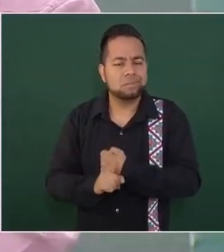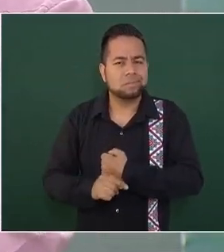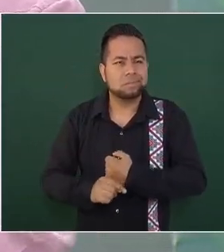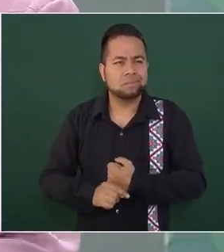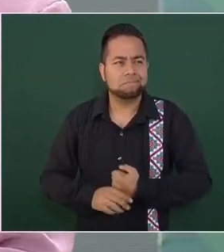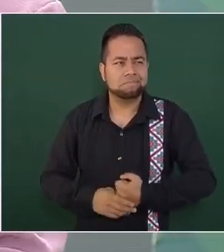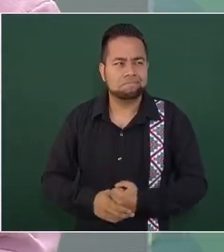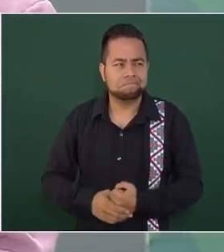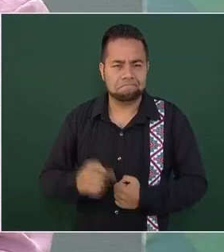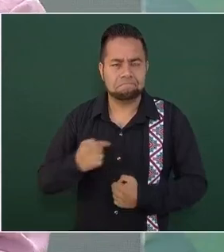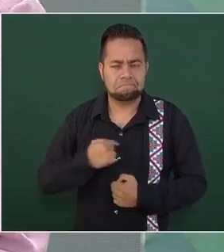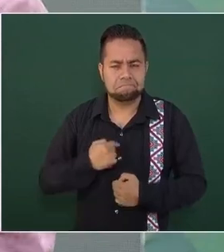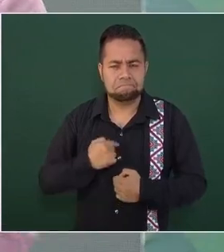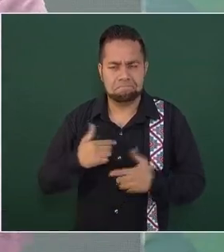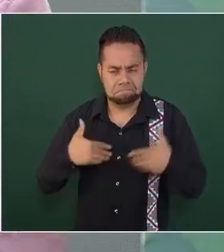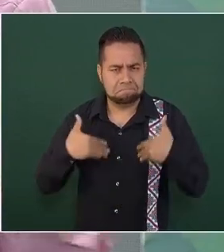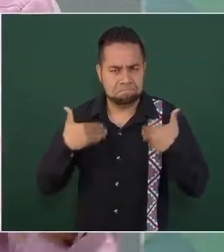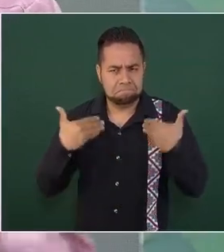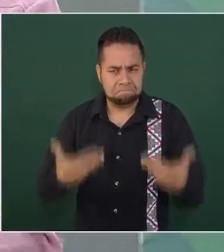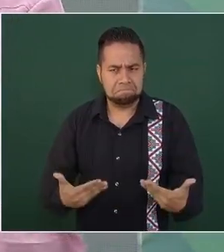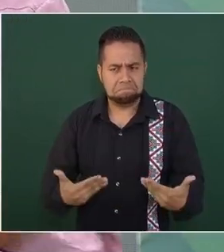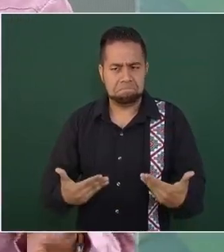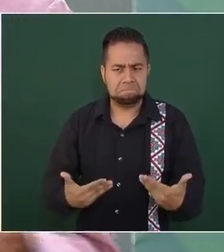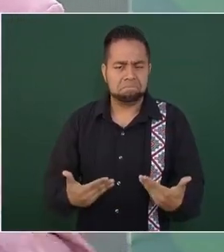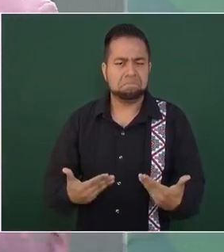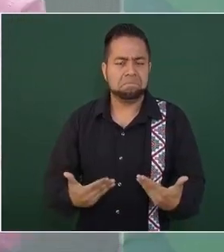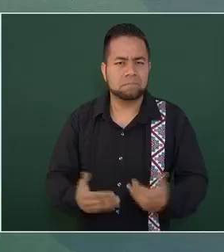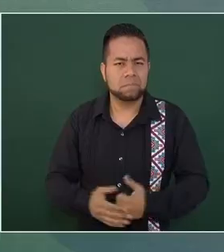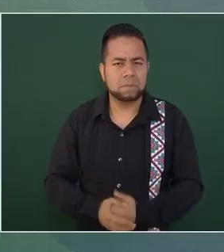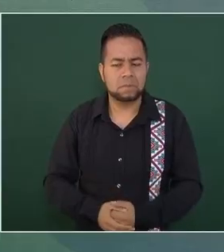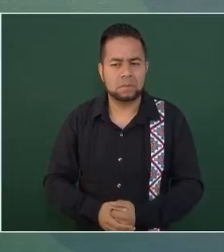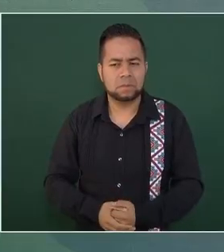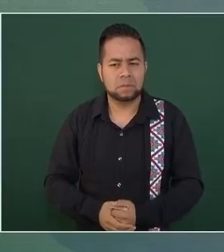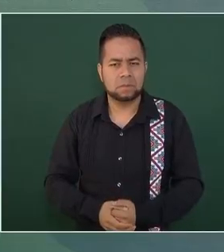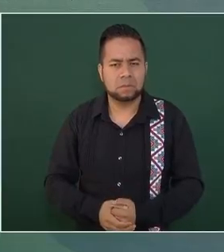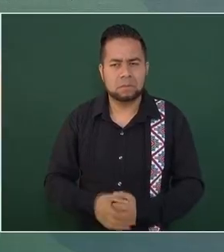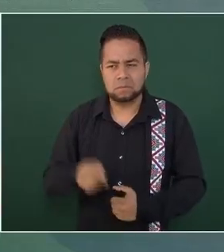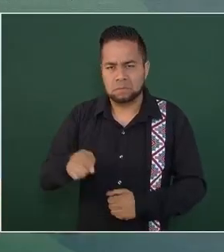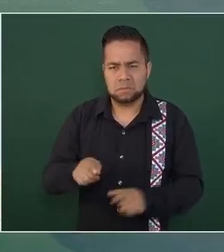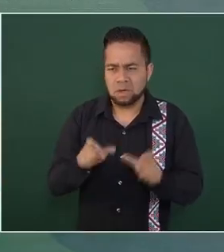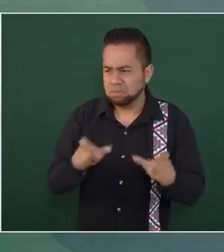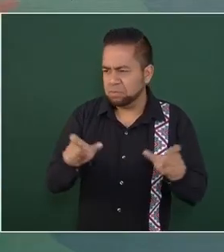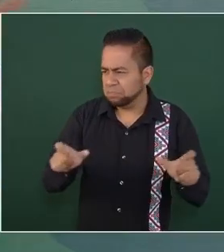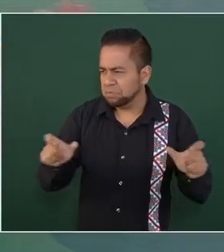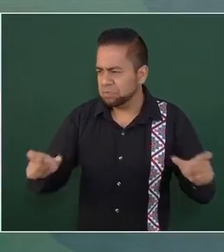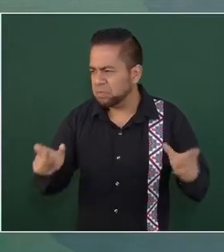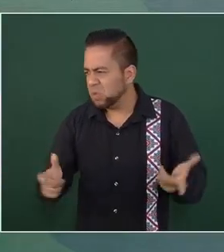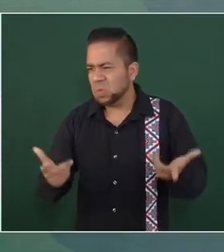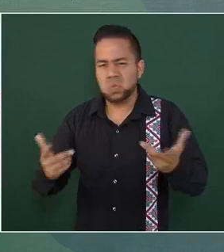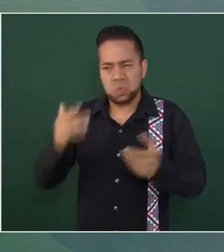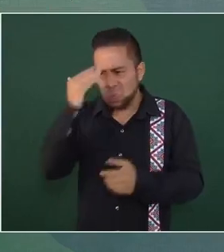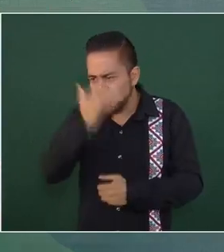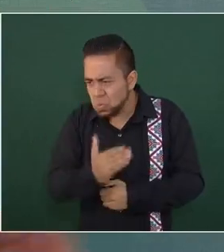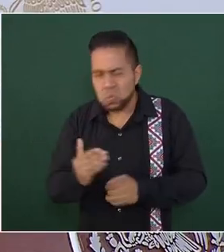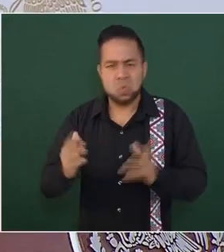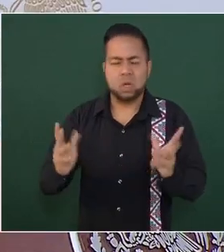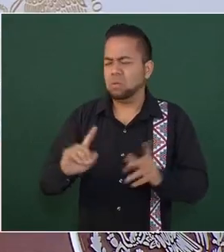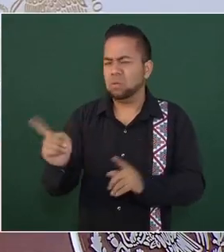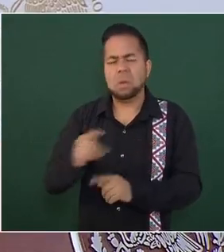no está desbordada la inseguridad hay control